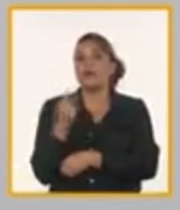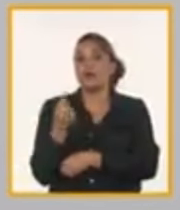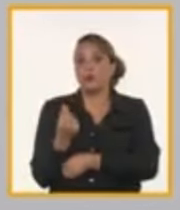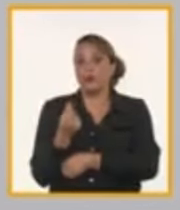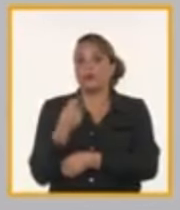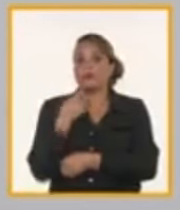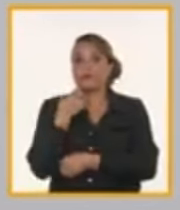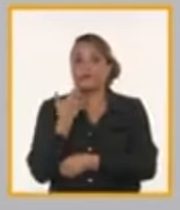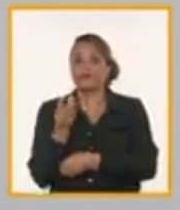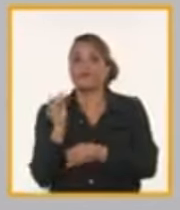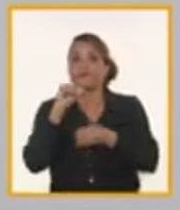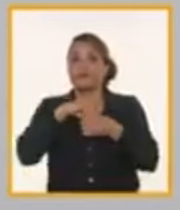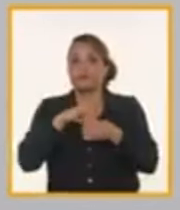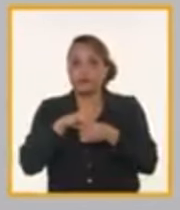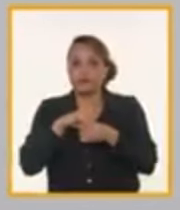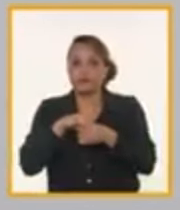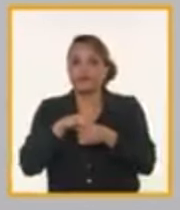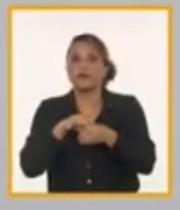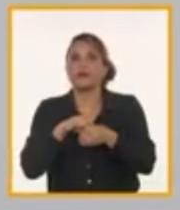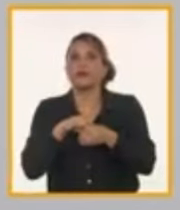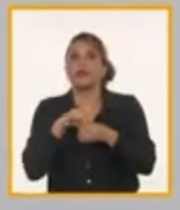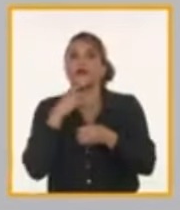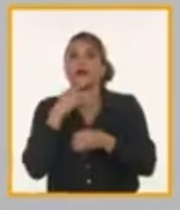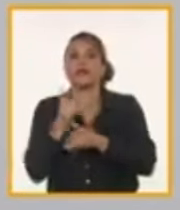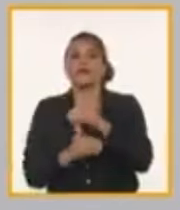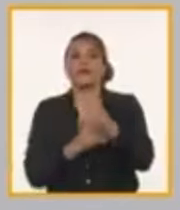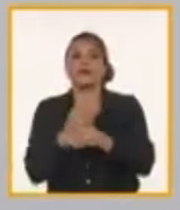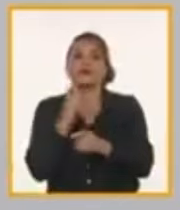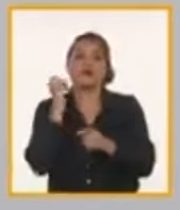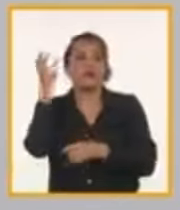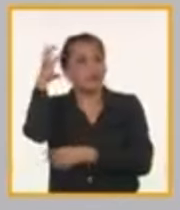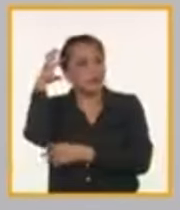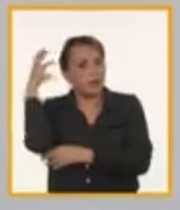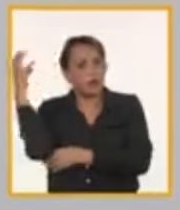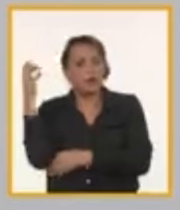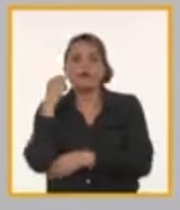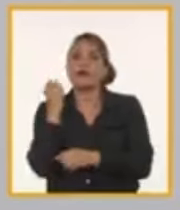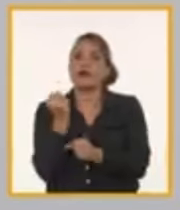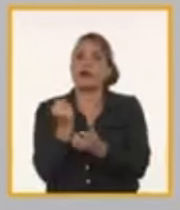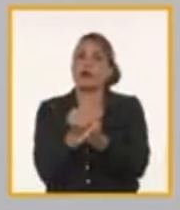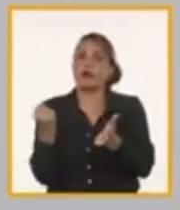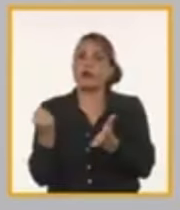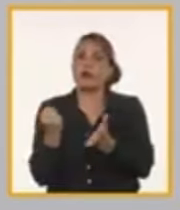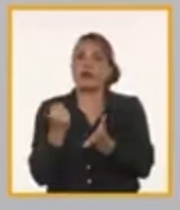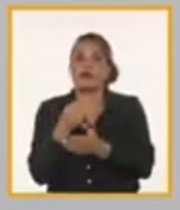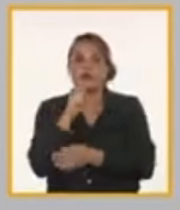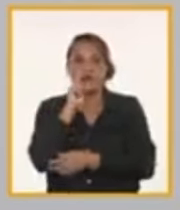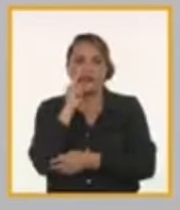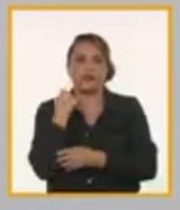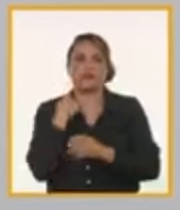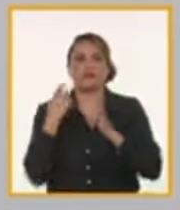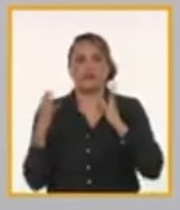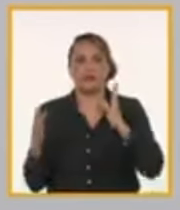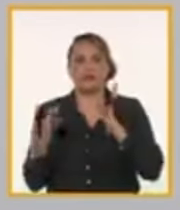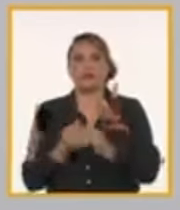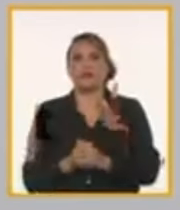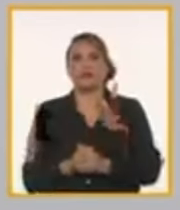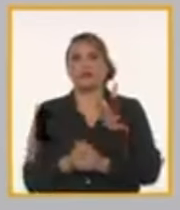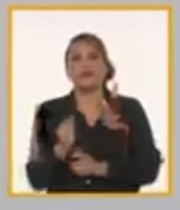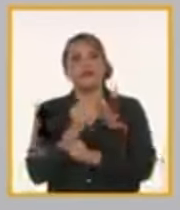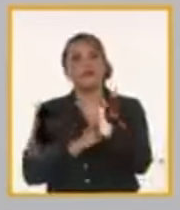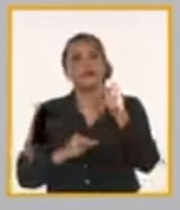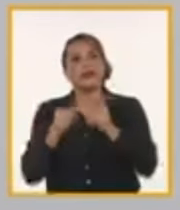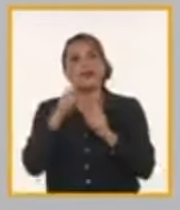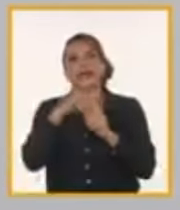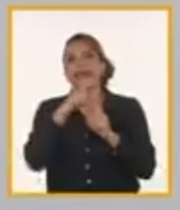para soportar las proyecciones de gobierno aprobadas también en la misma asamblea de fines de año entiéndase entre sobre todo el tema